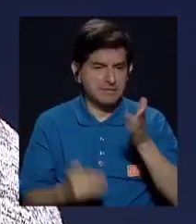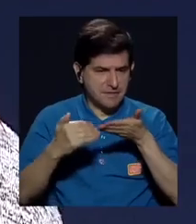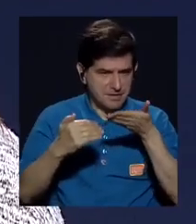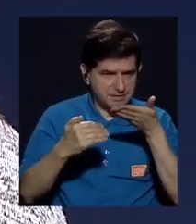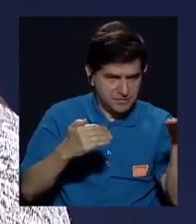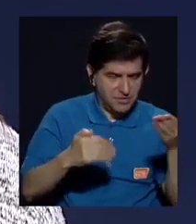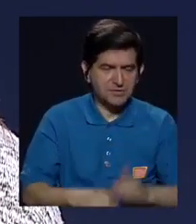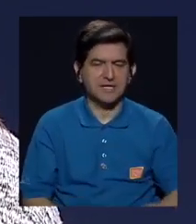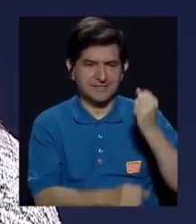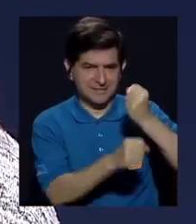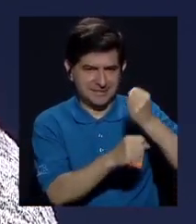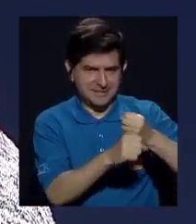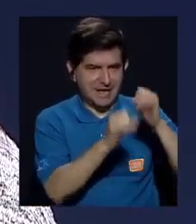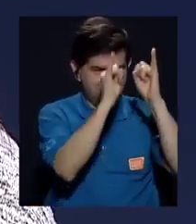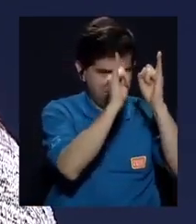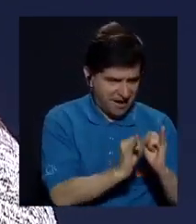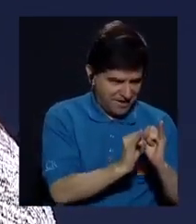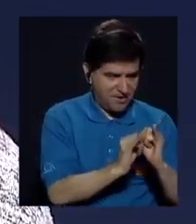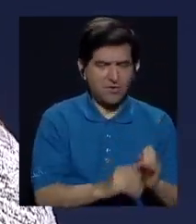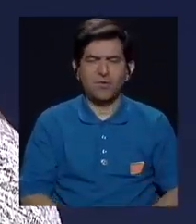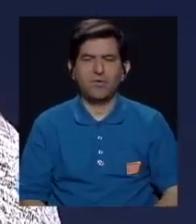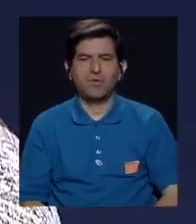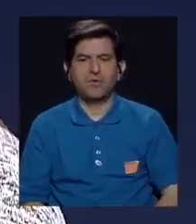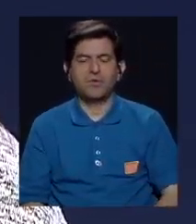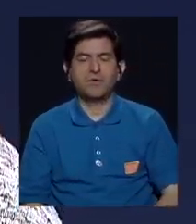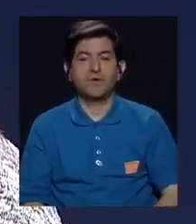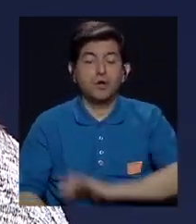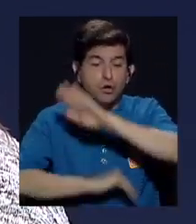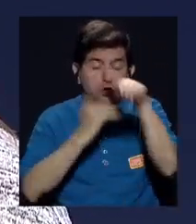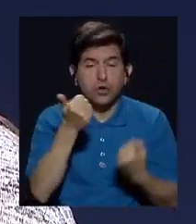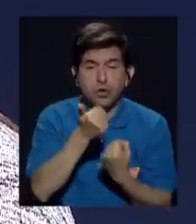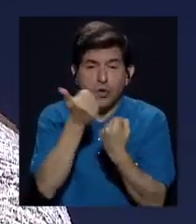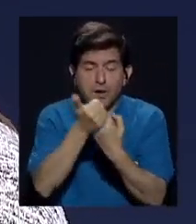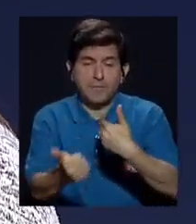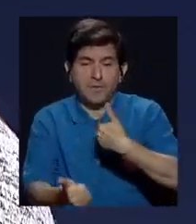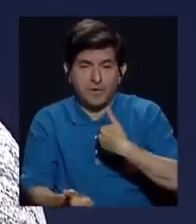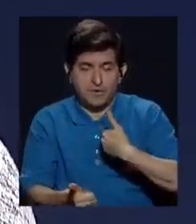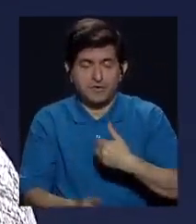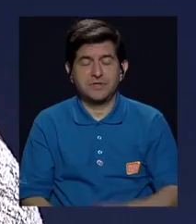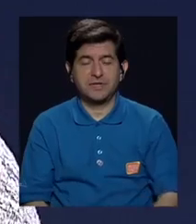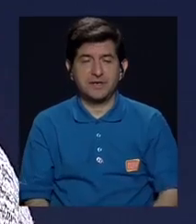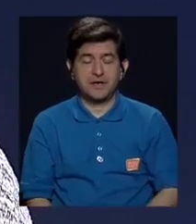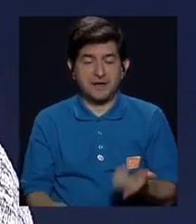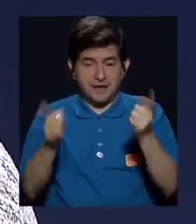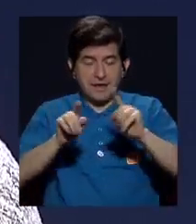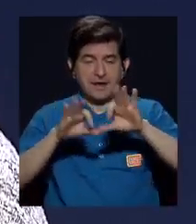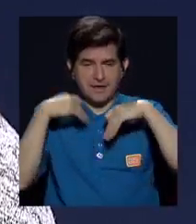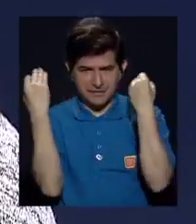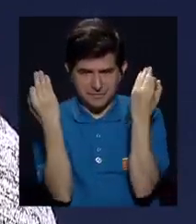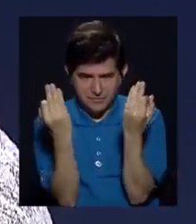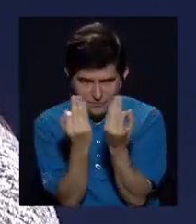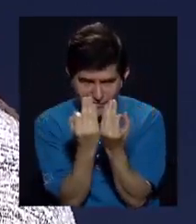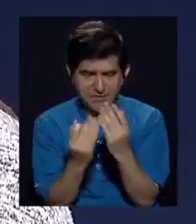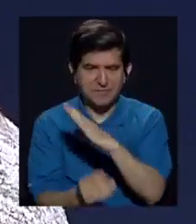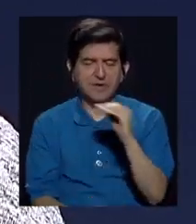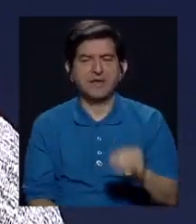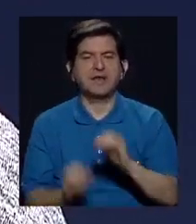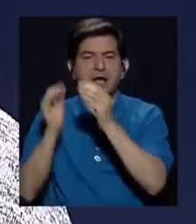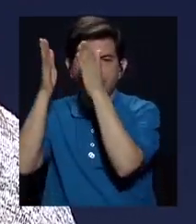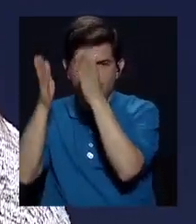de el trabajo individual, de todo el apoyo que obtengo de mis familiares y a